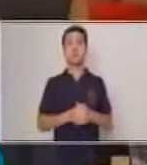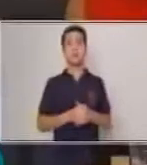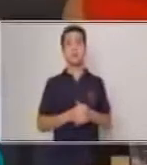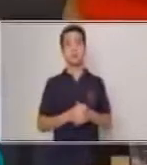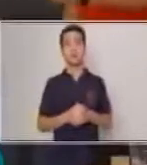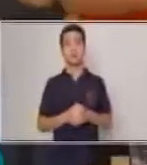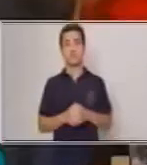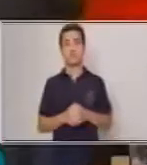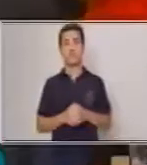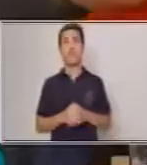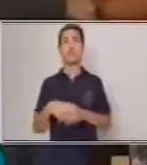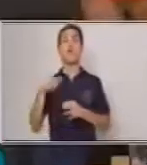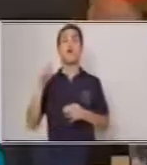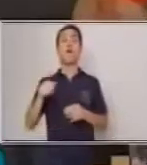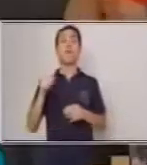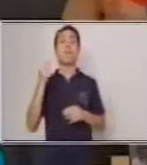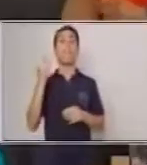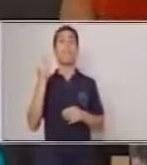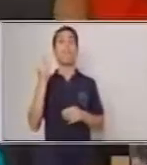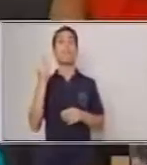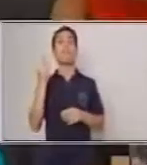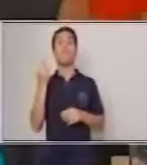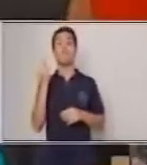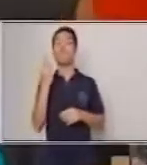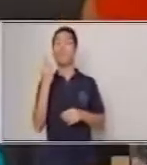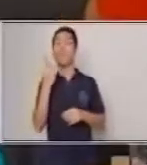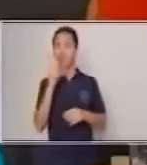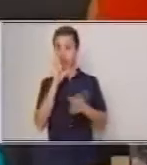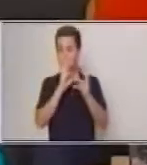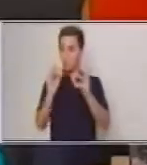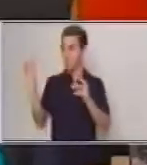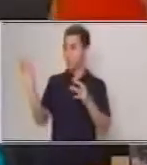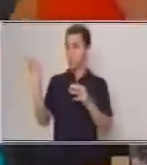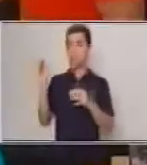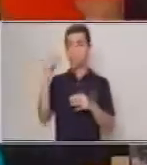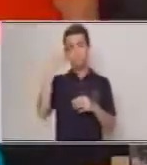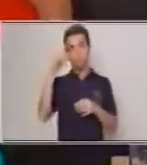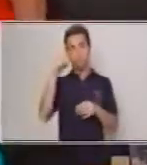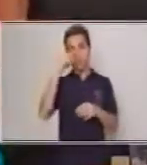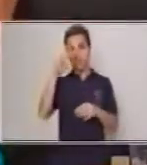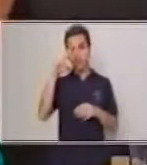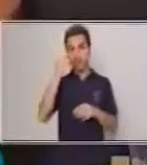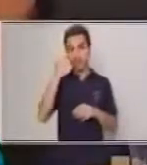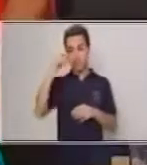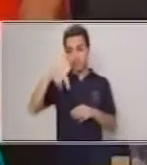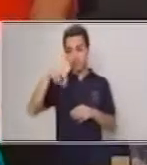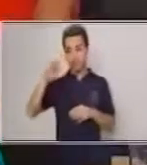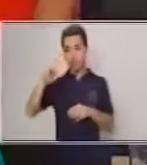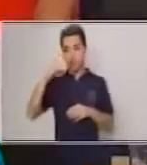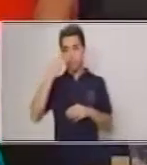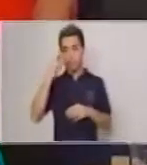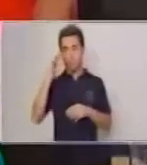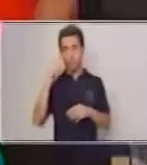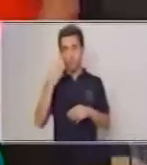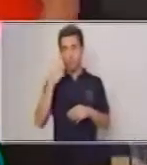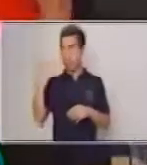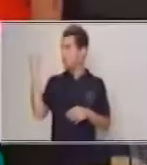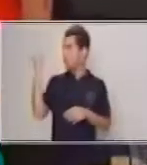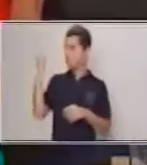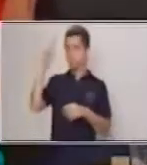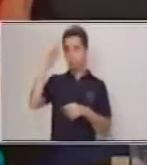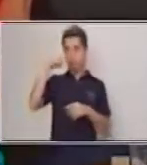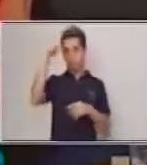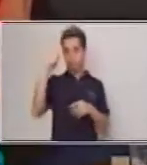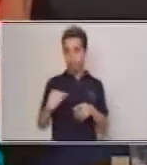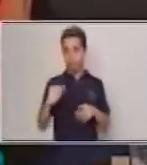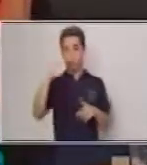Y nos hace falta un término para terminar nuestro procedimiento. Positivo según nuestro formato